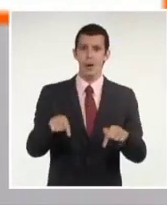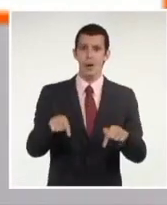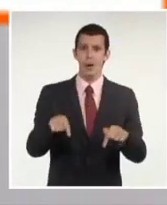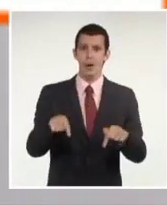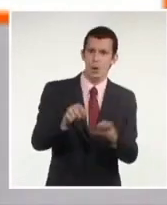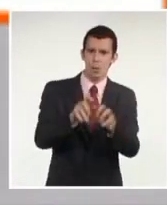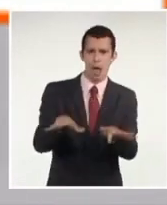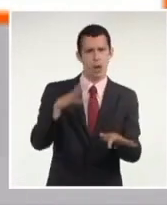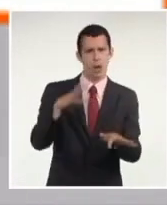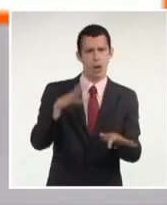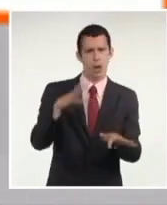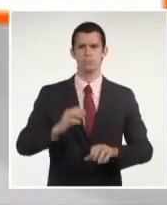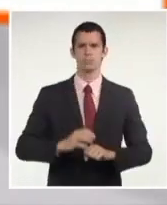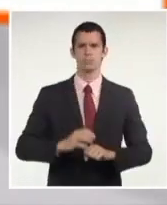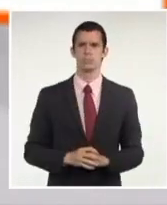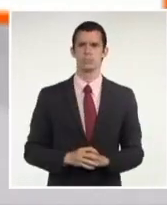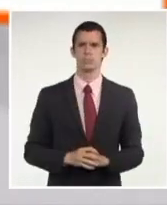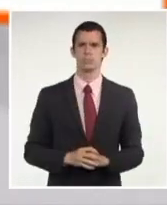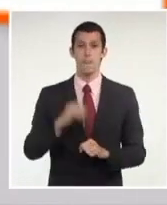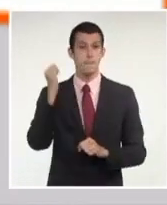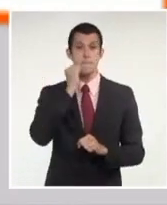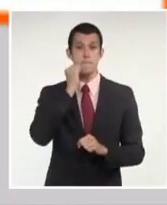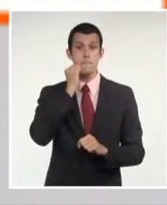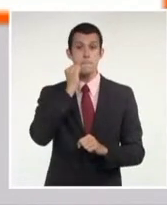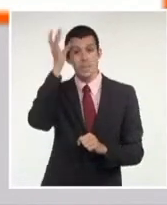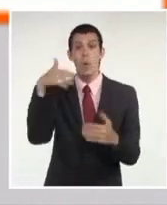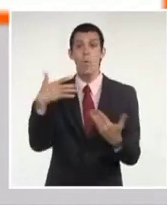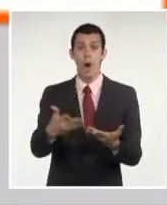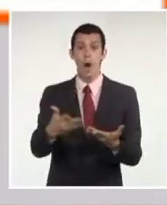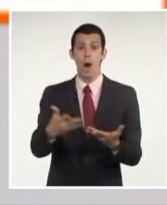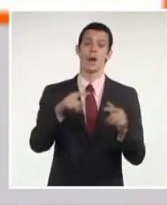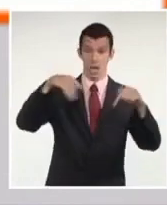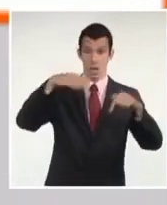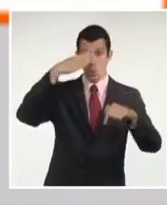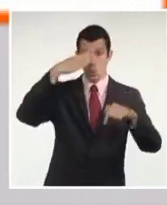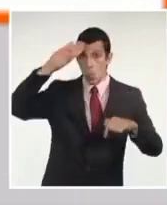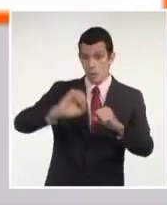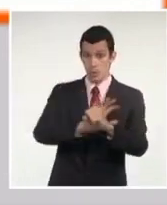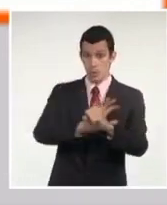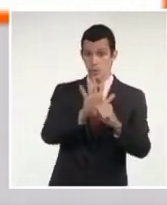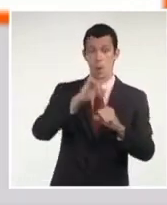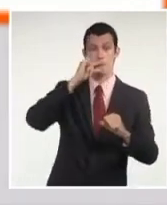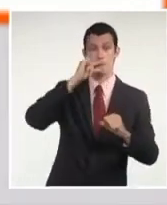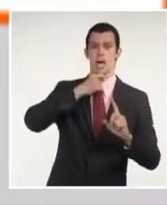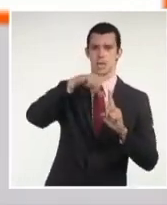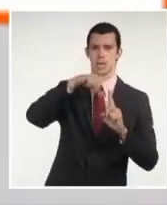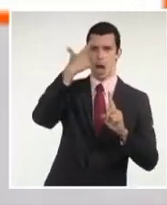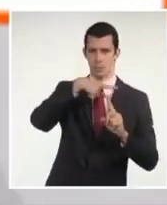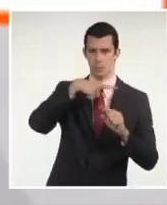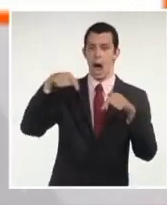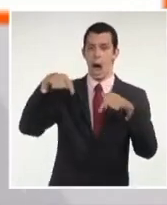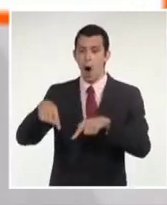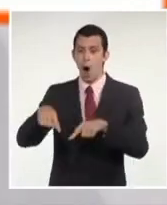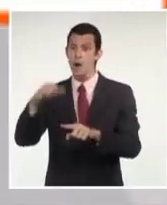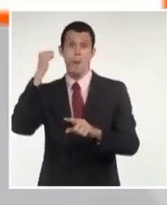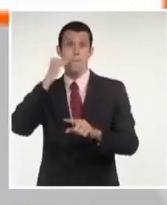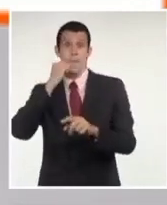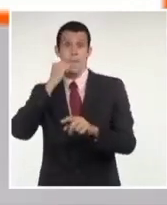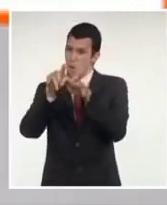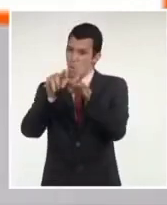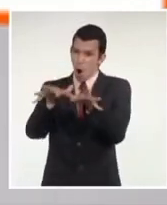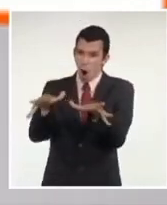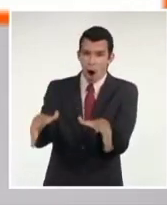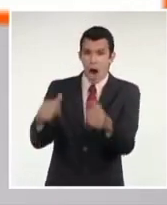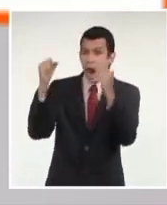está imponiéndose. Y entre las variantes de interés se destacan la de California, que ha tenido una circulación, sobre todo en algunas provincias, y la